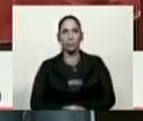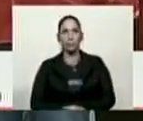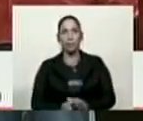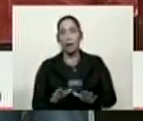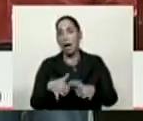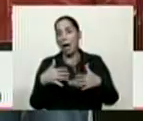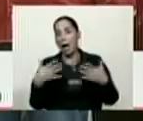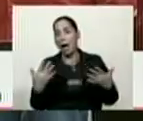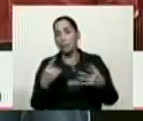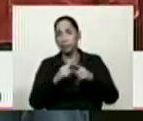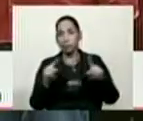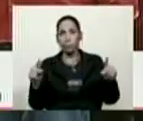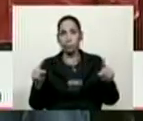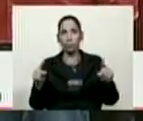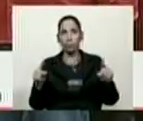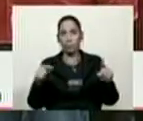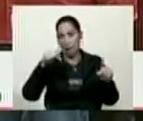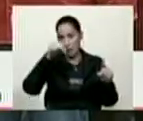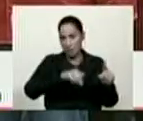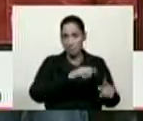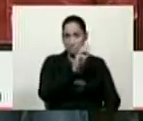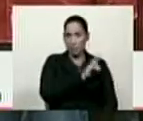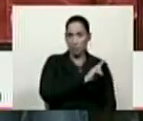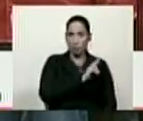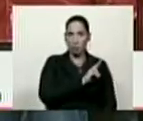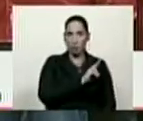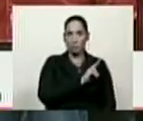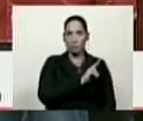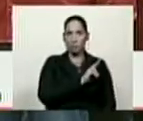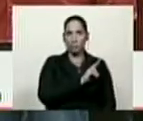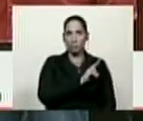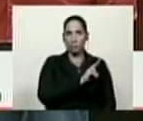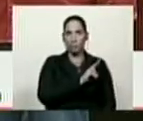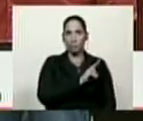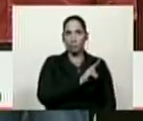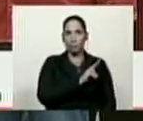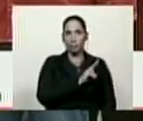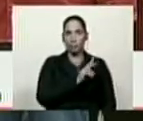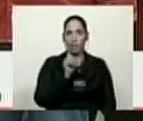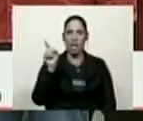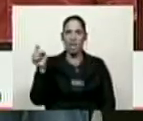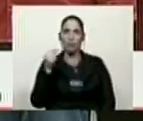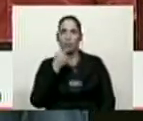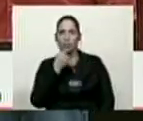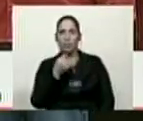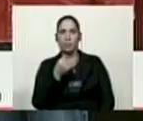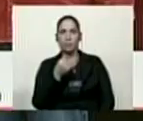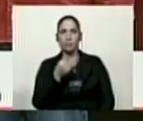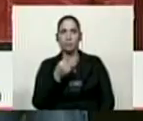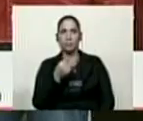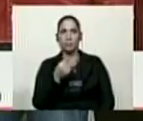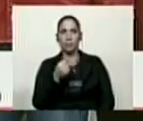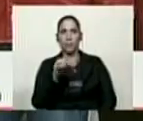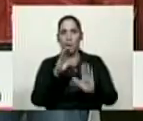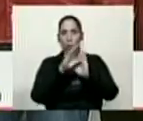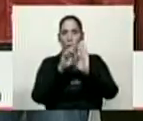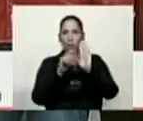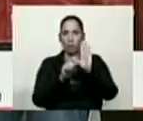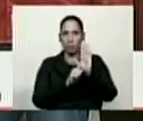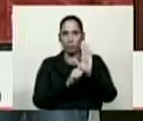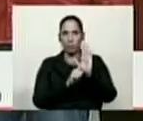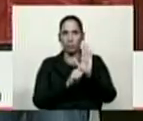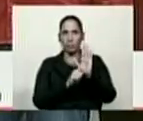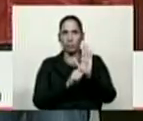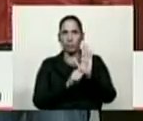con una gran diferencia. Aquí en Venezuela, ellos apelaron a la Constitución,